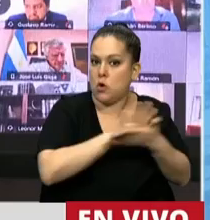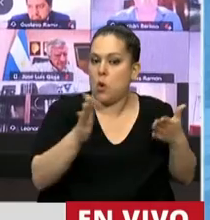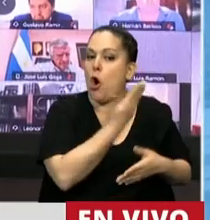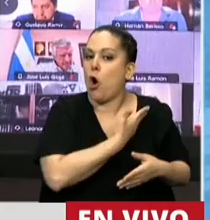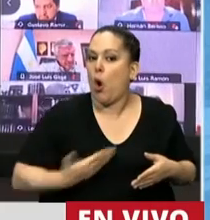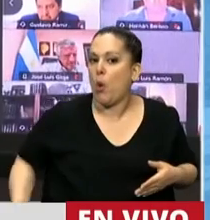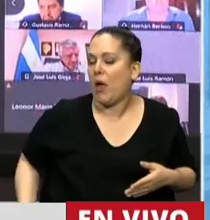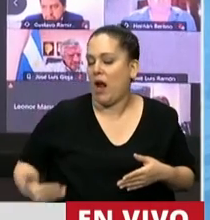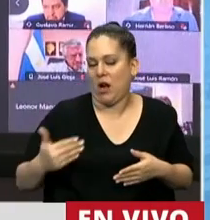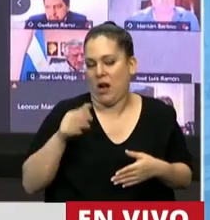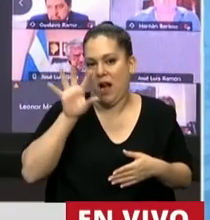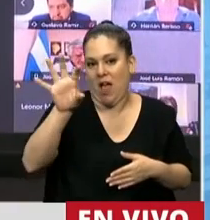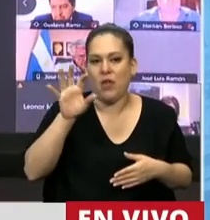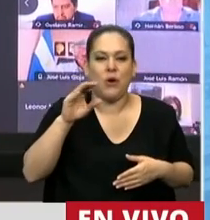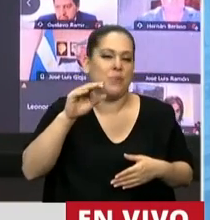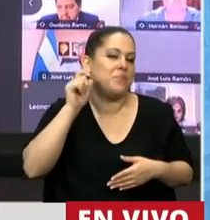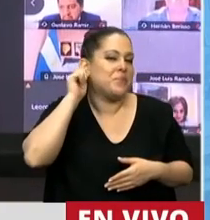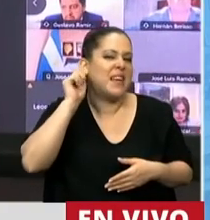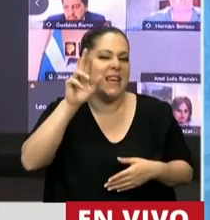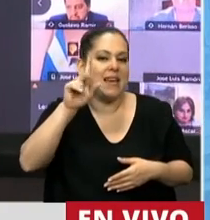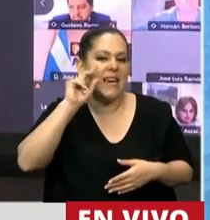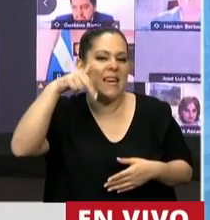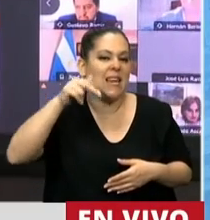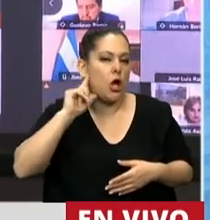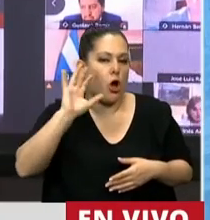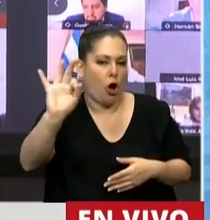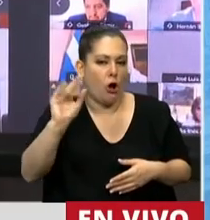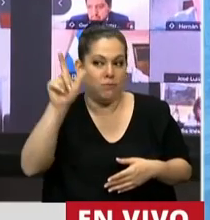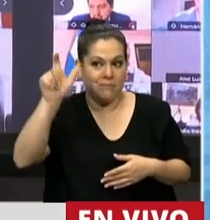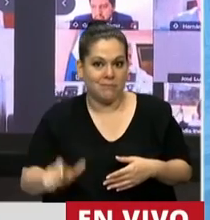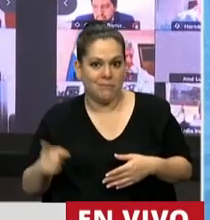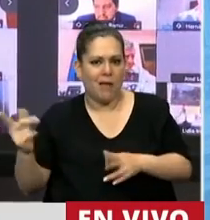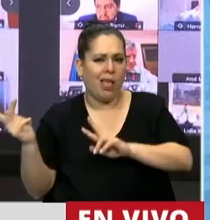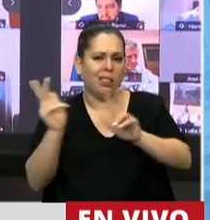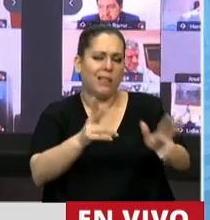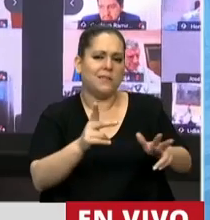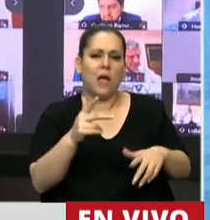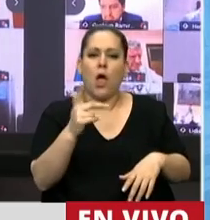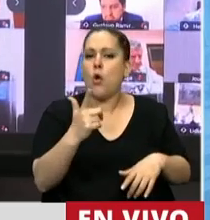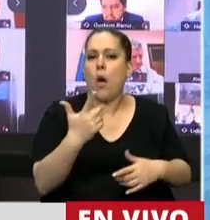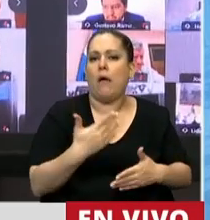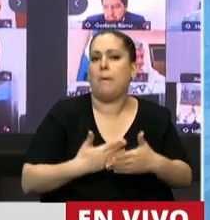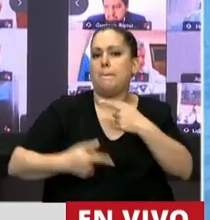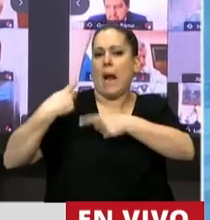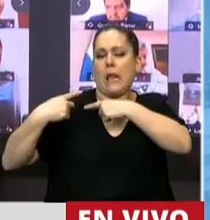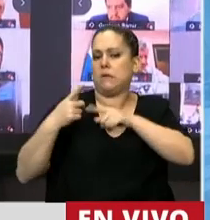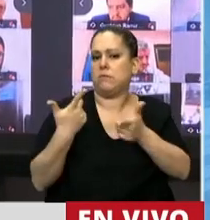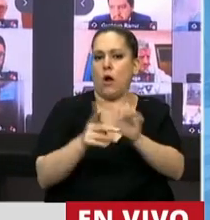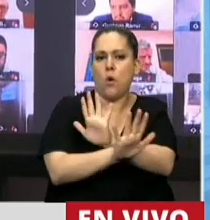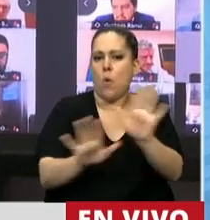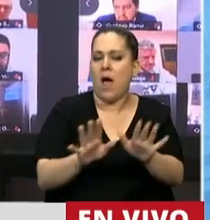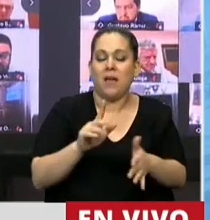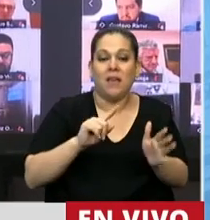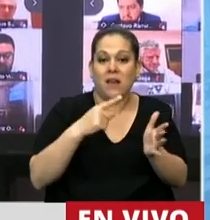el gringo como nosotros le decimos decía ya no hay marcha atrás con la idea del río